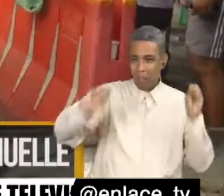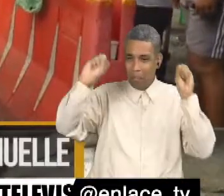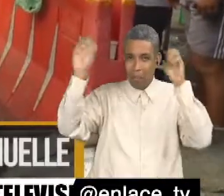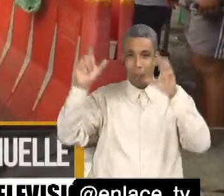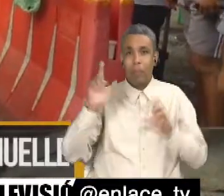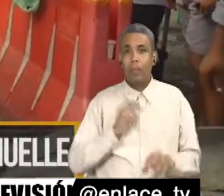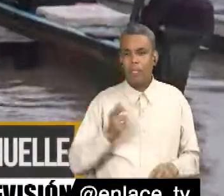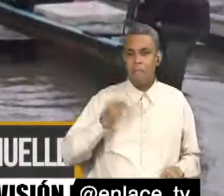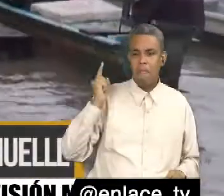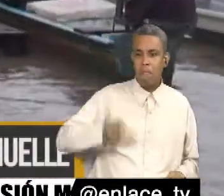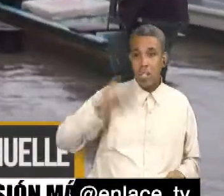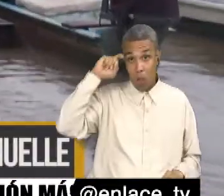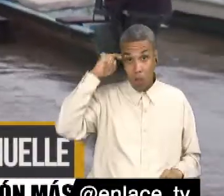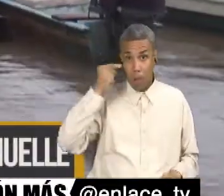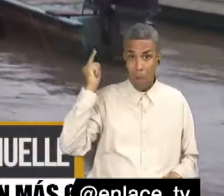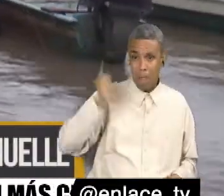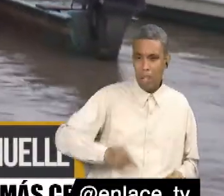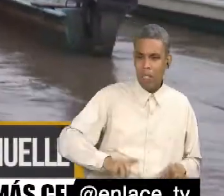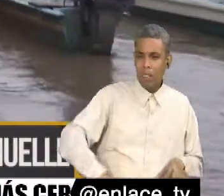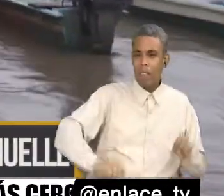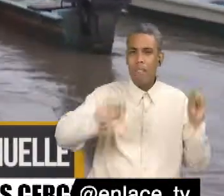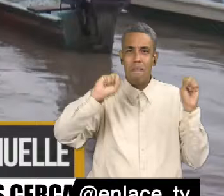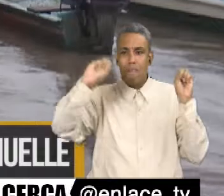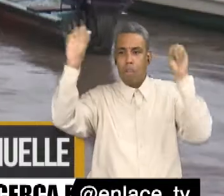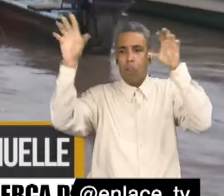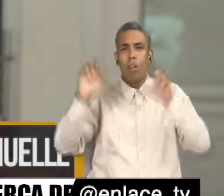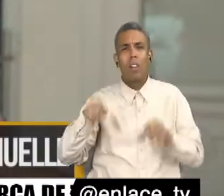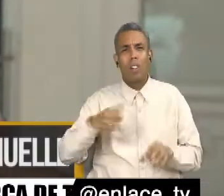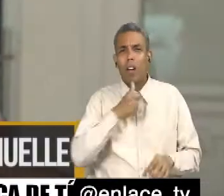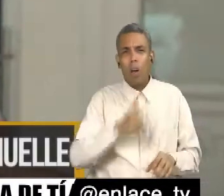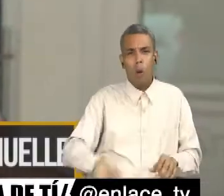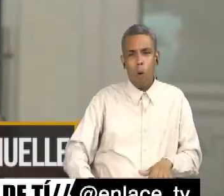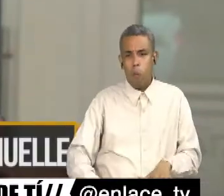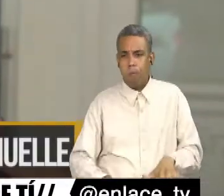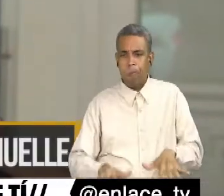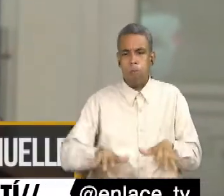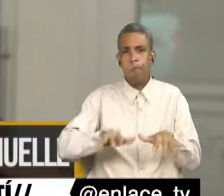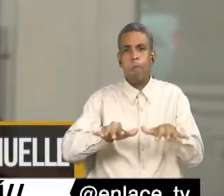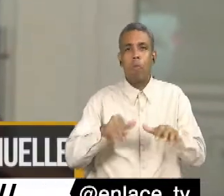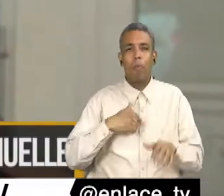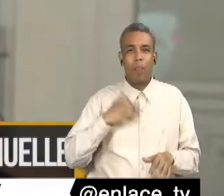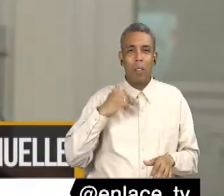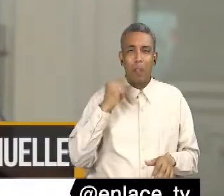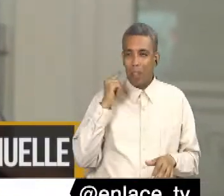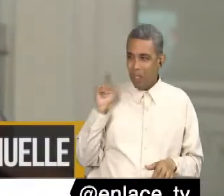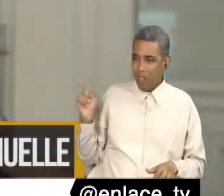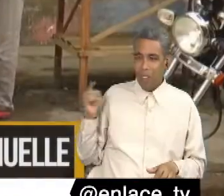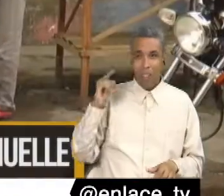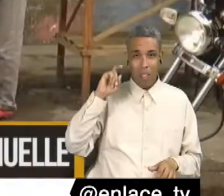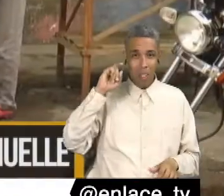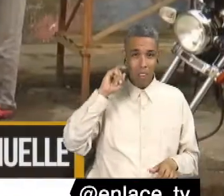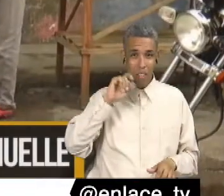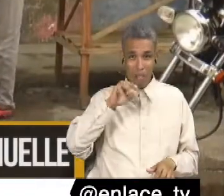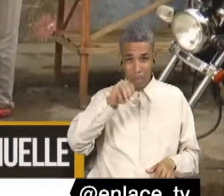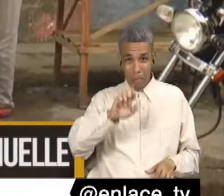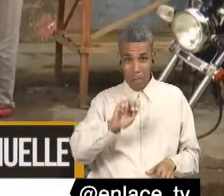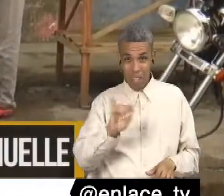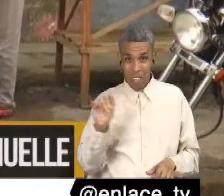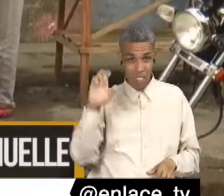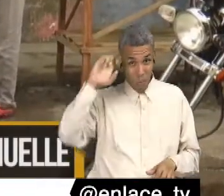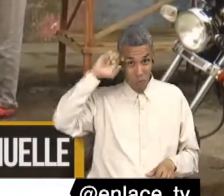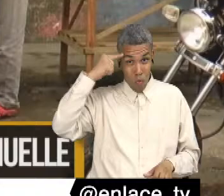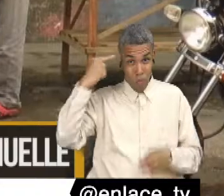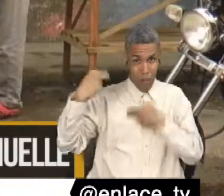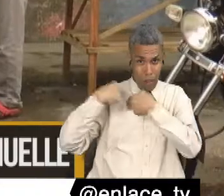Comuna 1, dado al riesgo de desbordamiento del río Magdalena, la secretaria de Gobierno, Mayerle Ulloque, anunció que esta